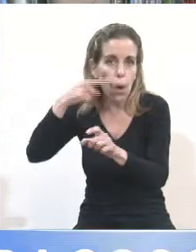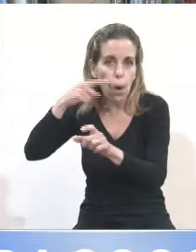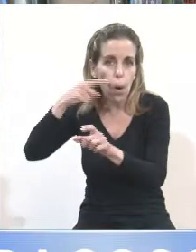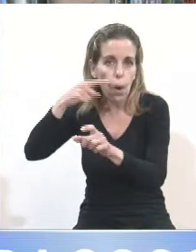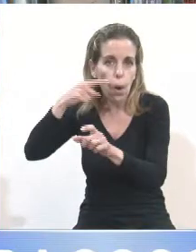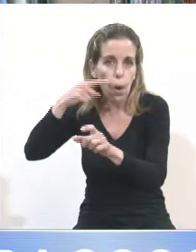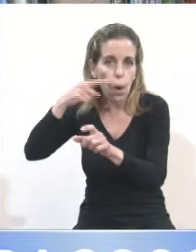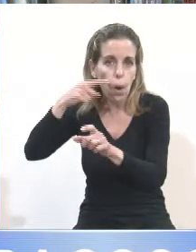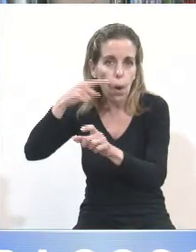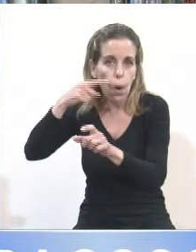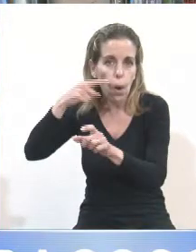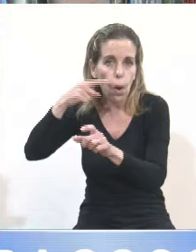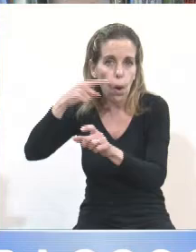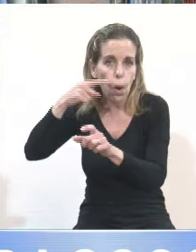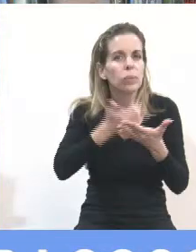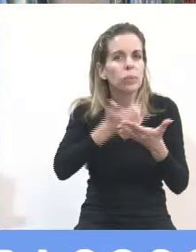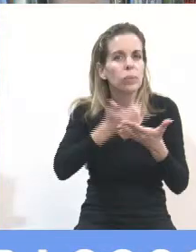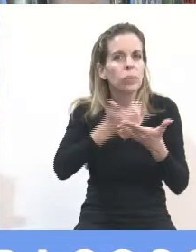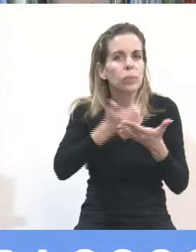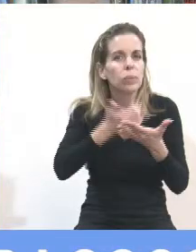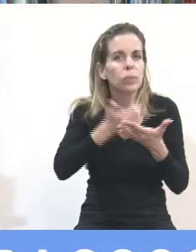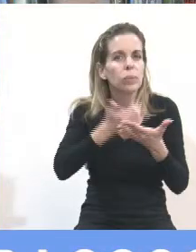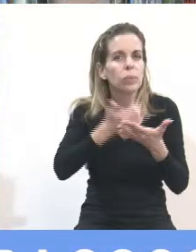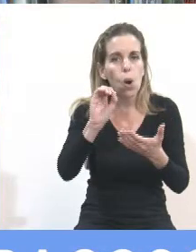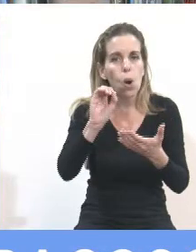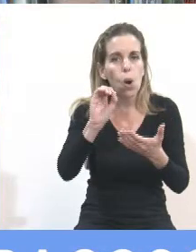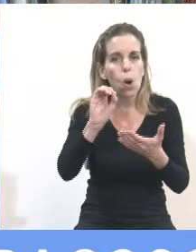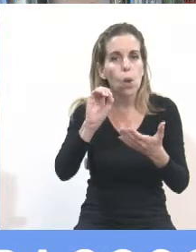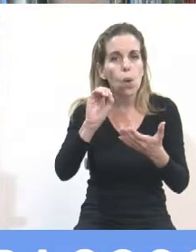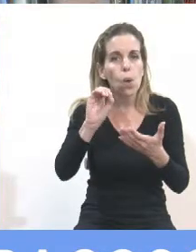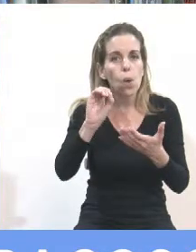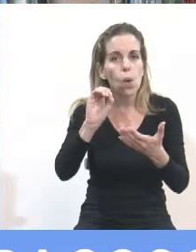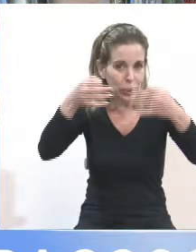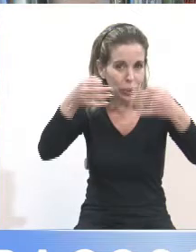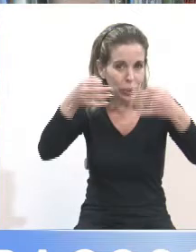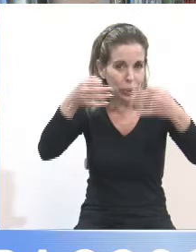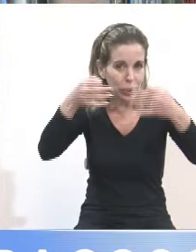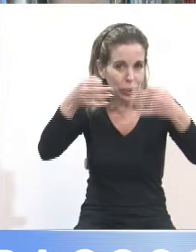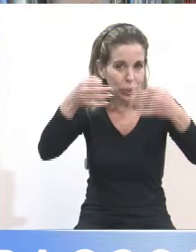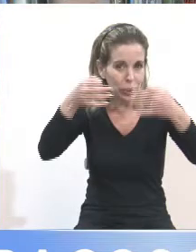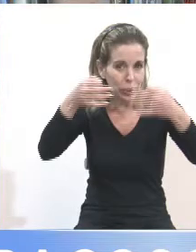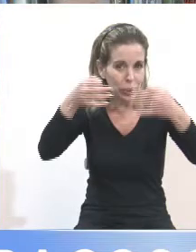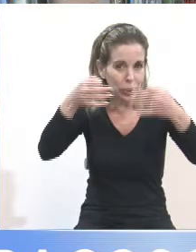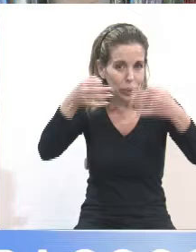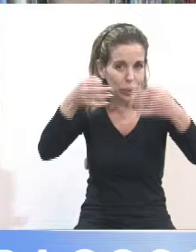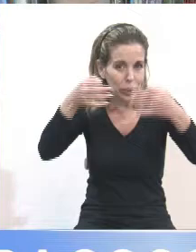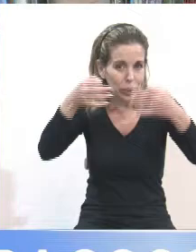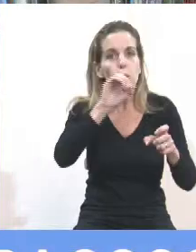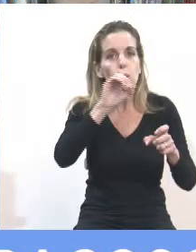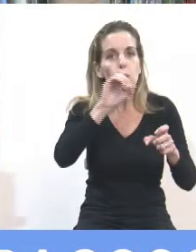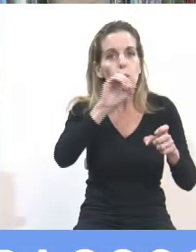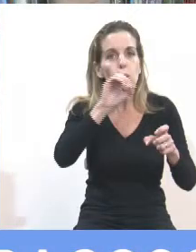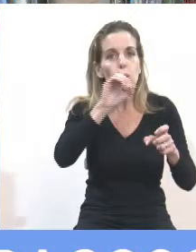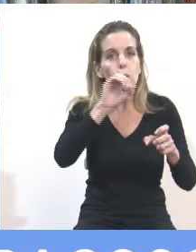personalmente. Y según un informe realizado por la organización Grooming Argentina, que también precisó que casi